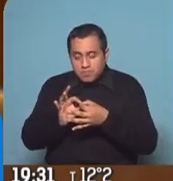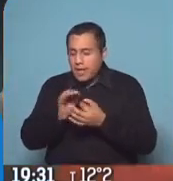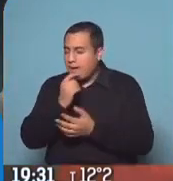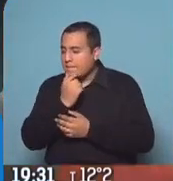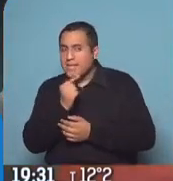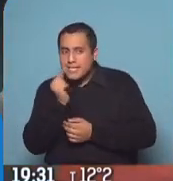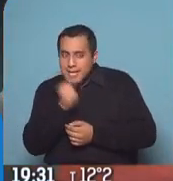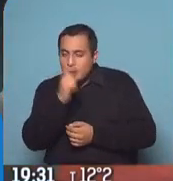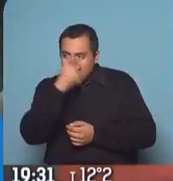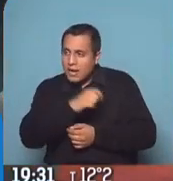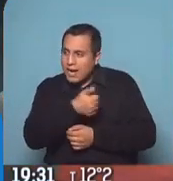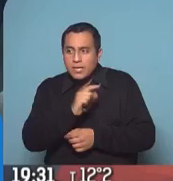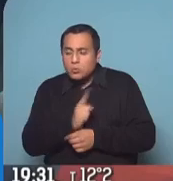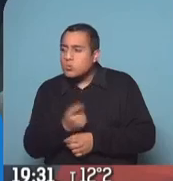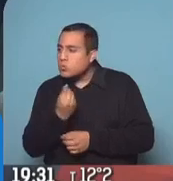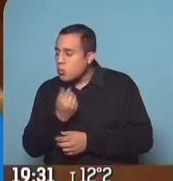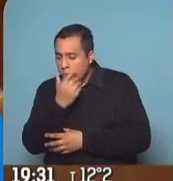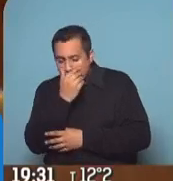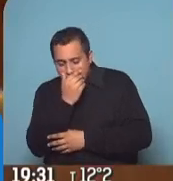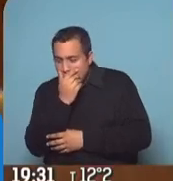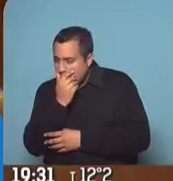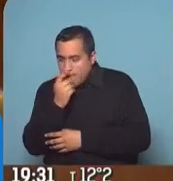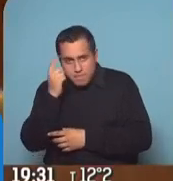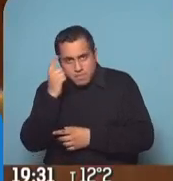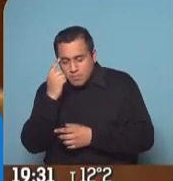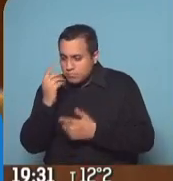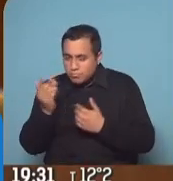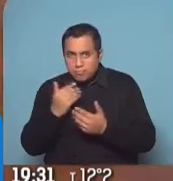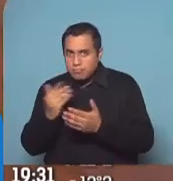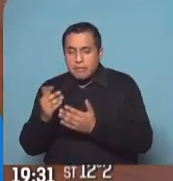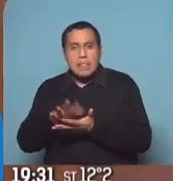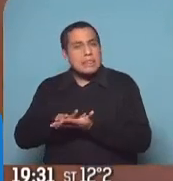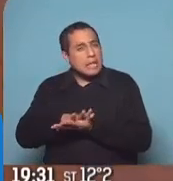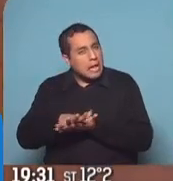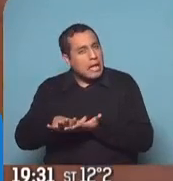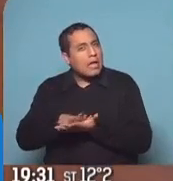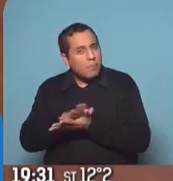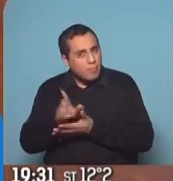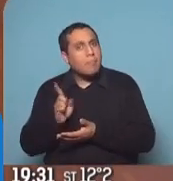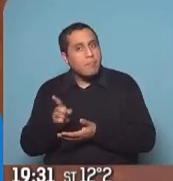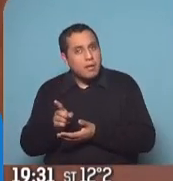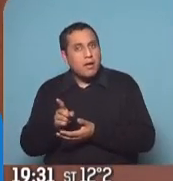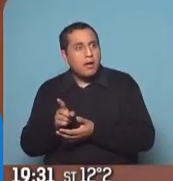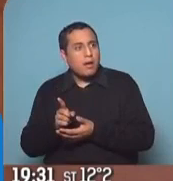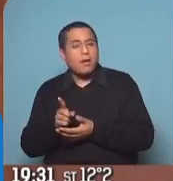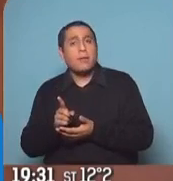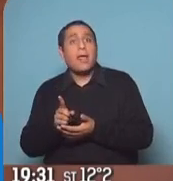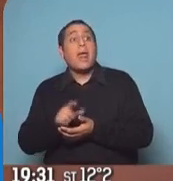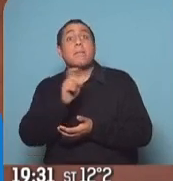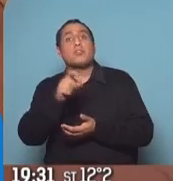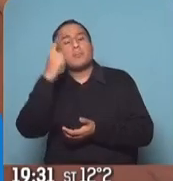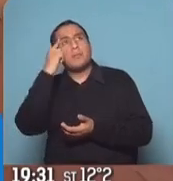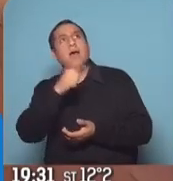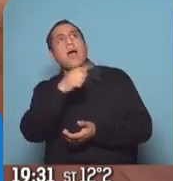a Fernández de la Rúa es la unión, una unión tramposa, contraria a lo que había decidido el pueblo, porque él había